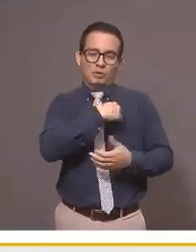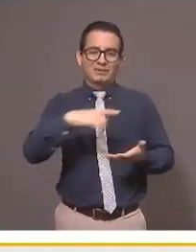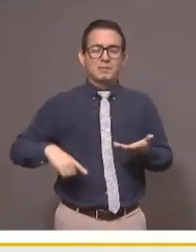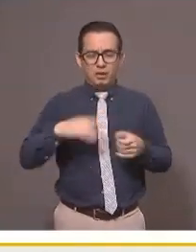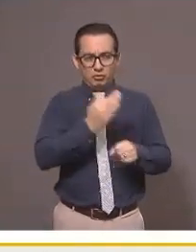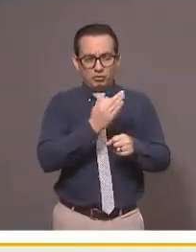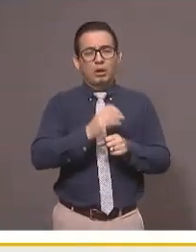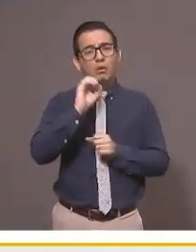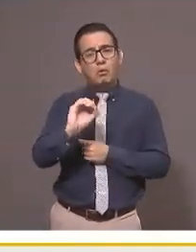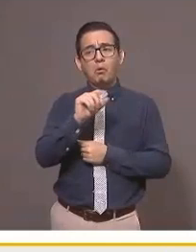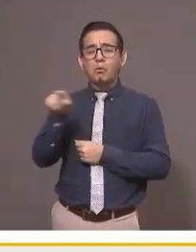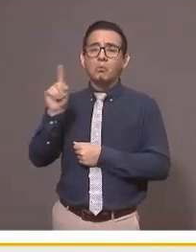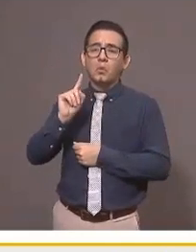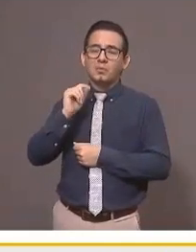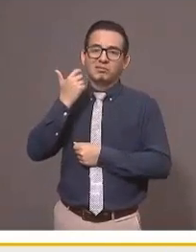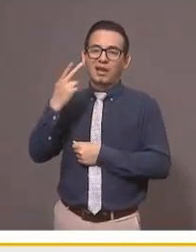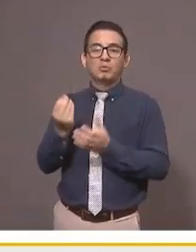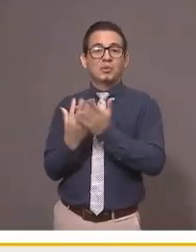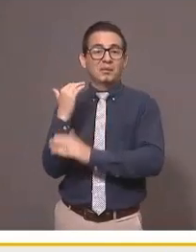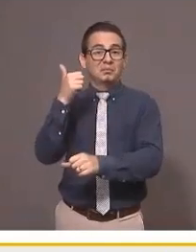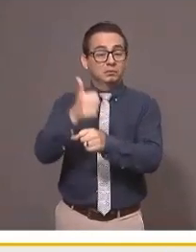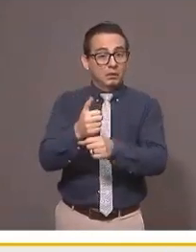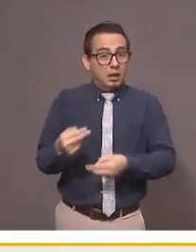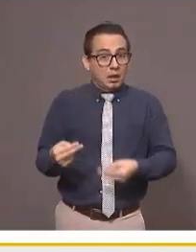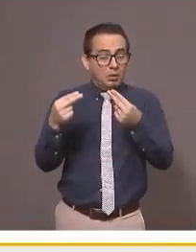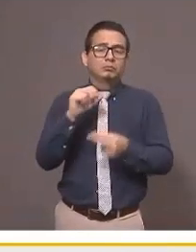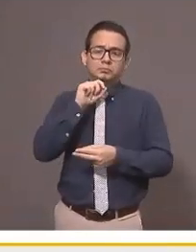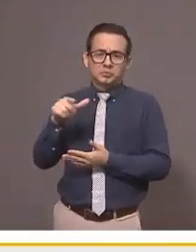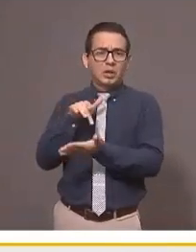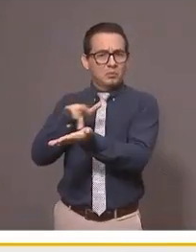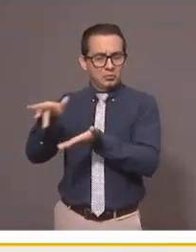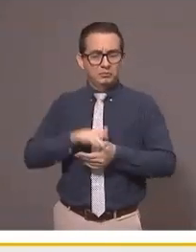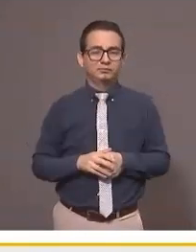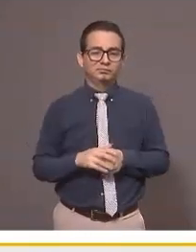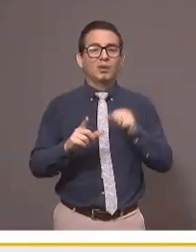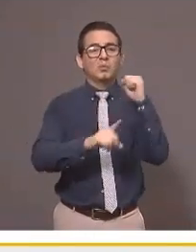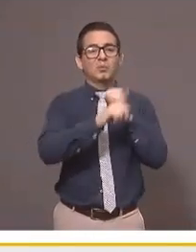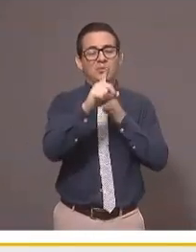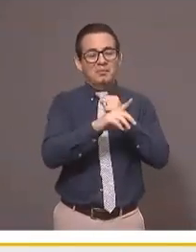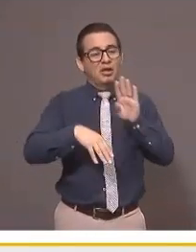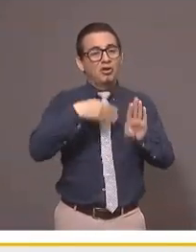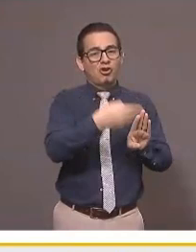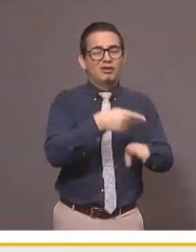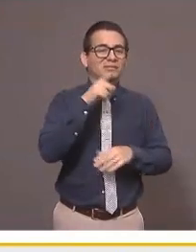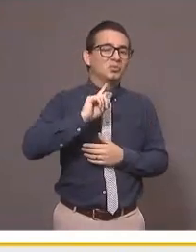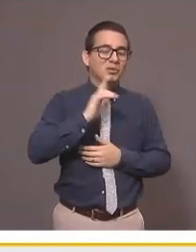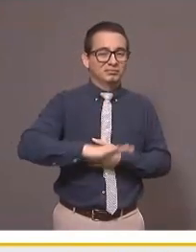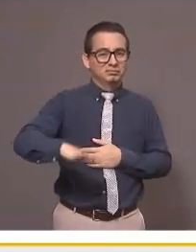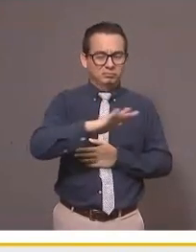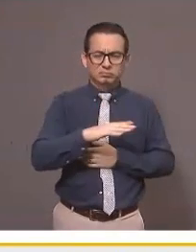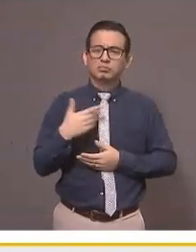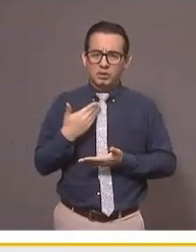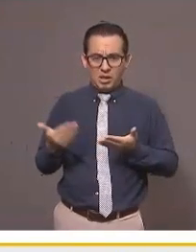para mujeres que quieran crecer sus propias empresas la violencia de género vamos a emprender distintos programas